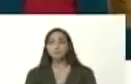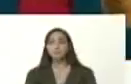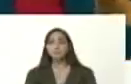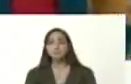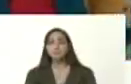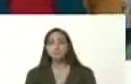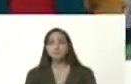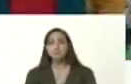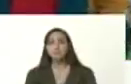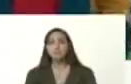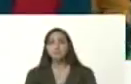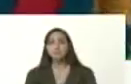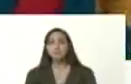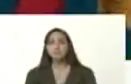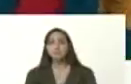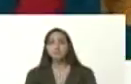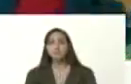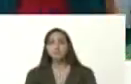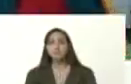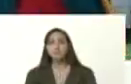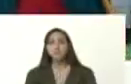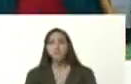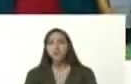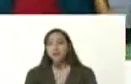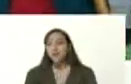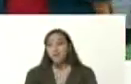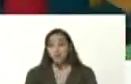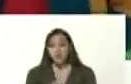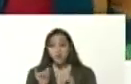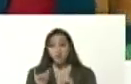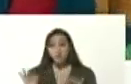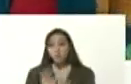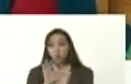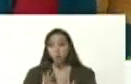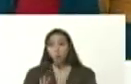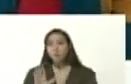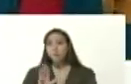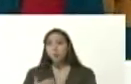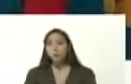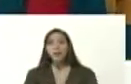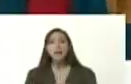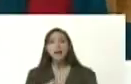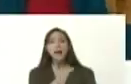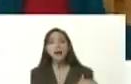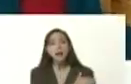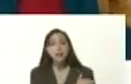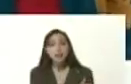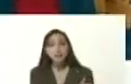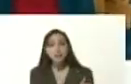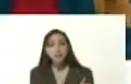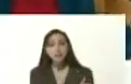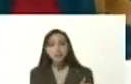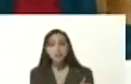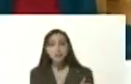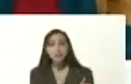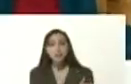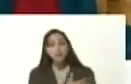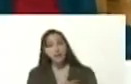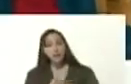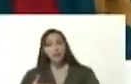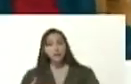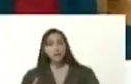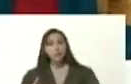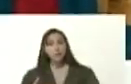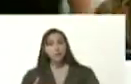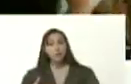Y está así porque así lo quiere la derecha. Está así porque así la derecha lo ha querido. Las